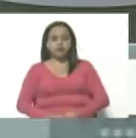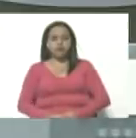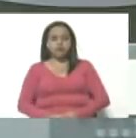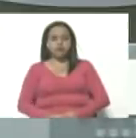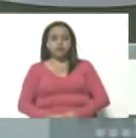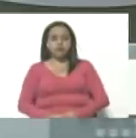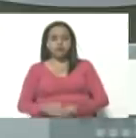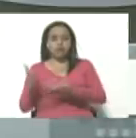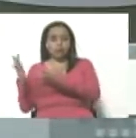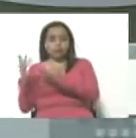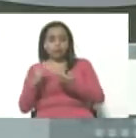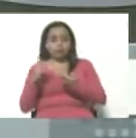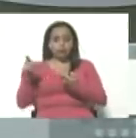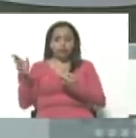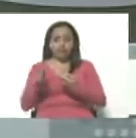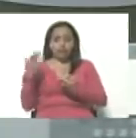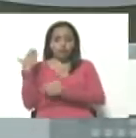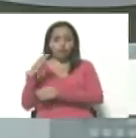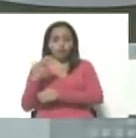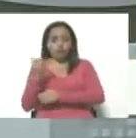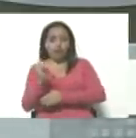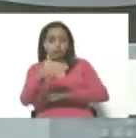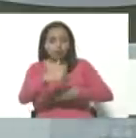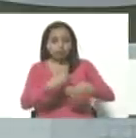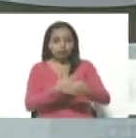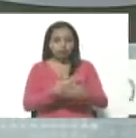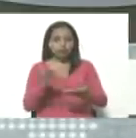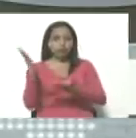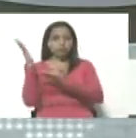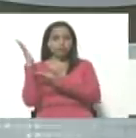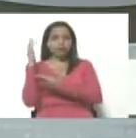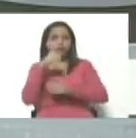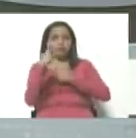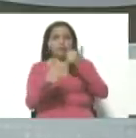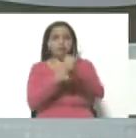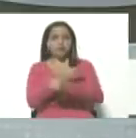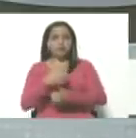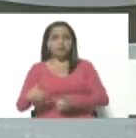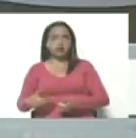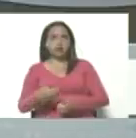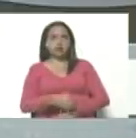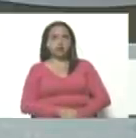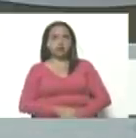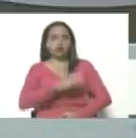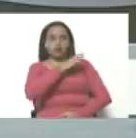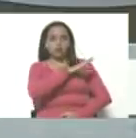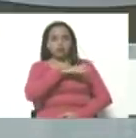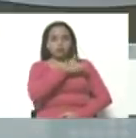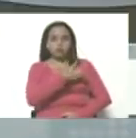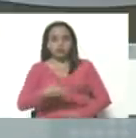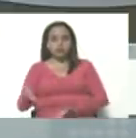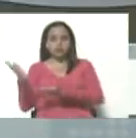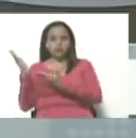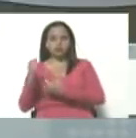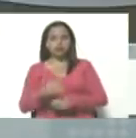de los trocheros que ha golpeado a todo el país. Adelante, vicepresidenta. Adelante, comisión presidencial.